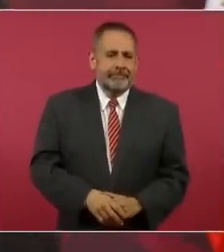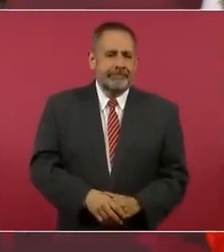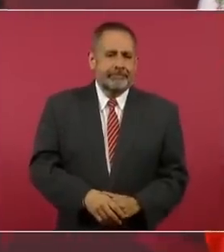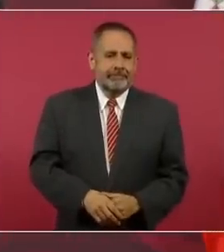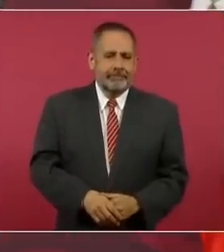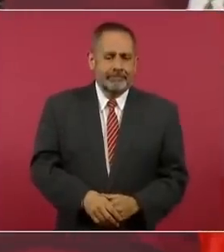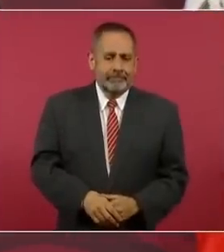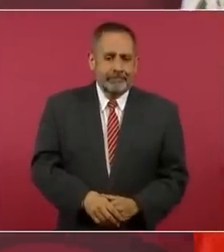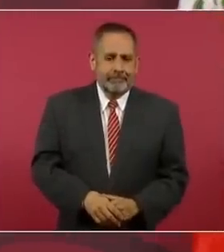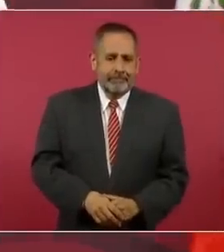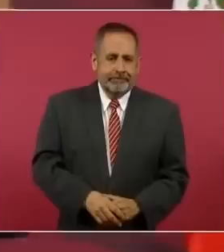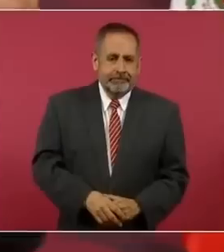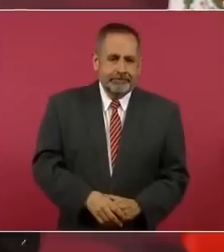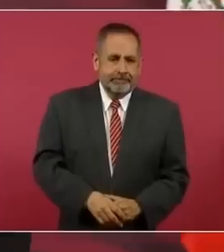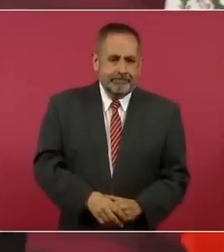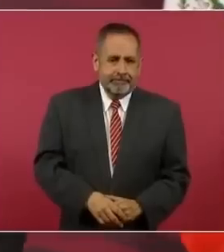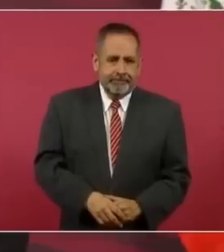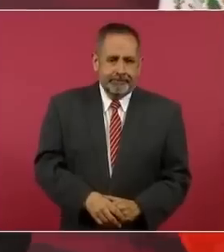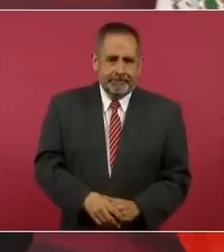Si